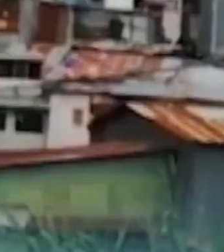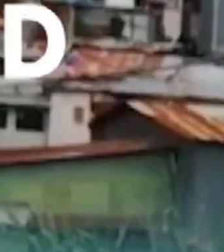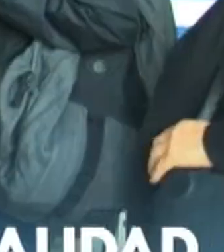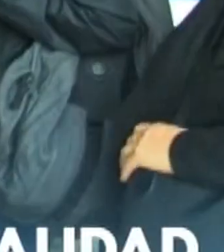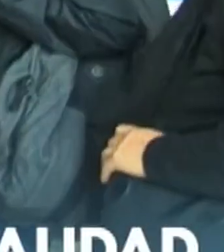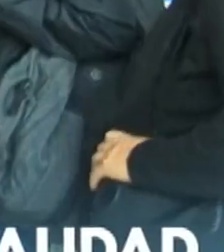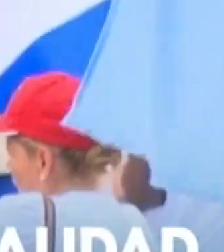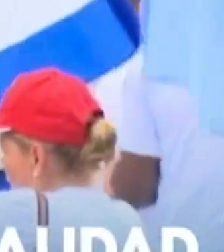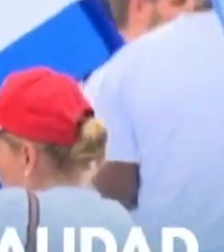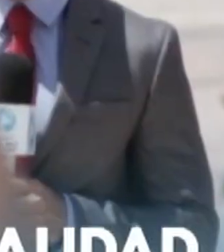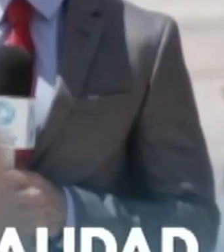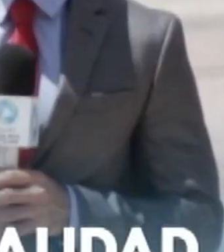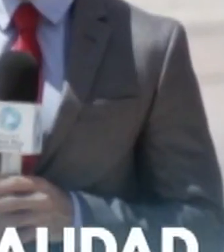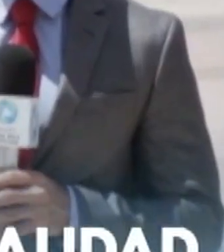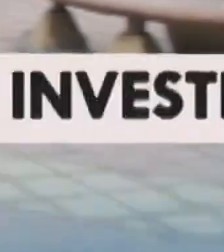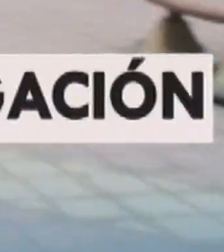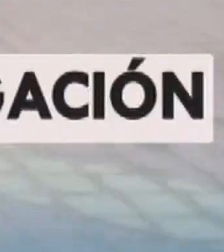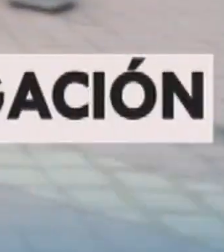Actualidad.